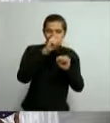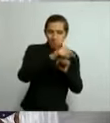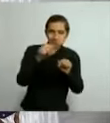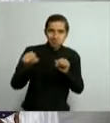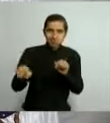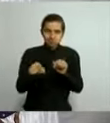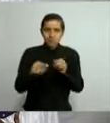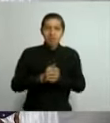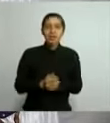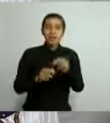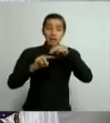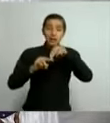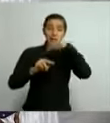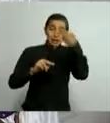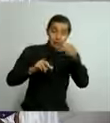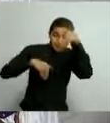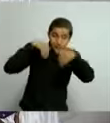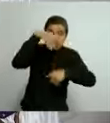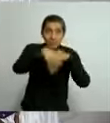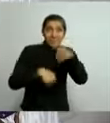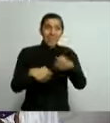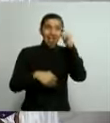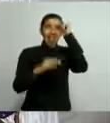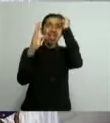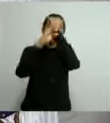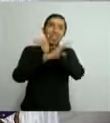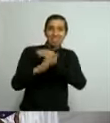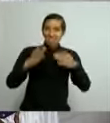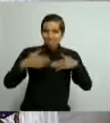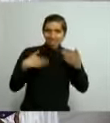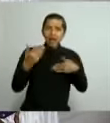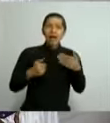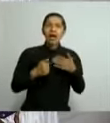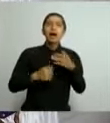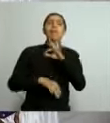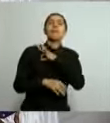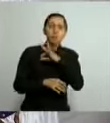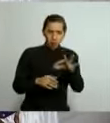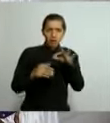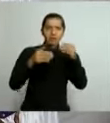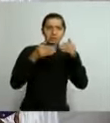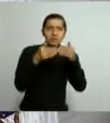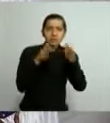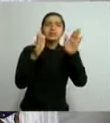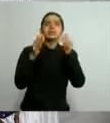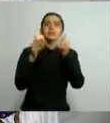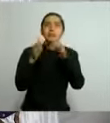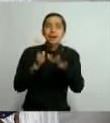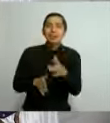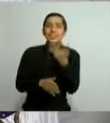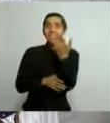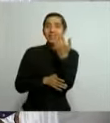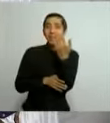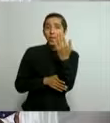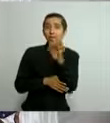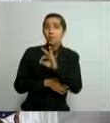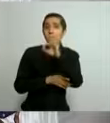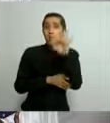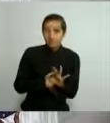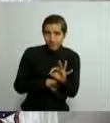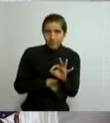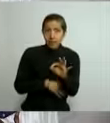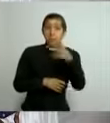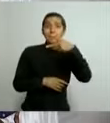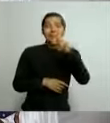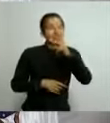En balnearios y lugares recreativos podrán aperturar al 50%, pero deberán